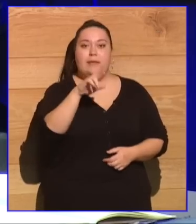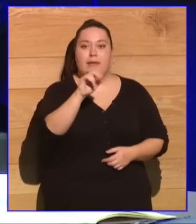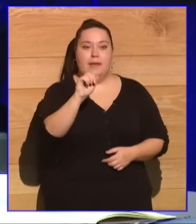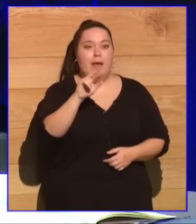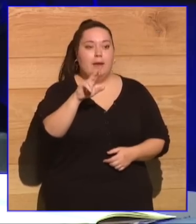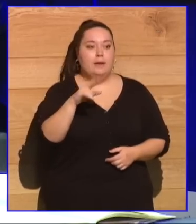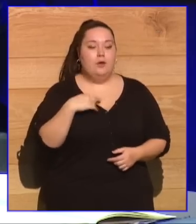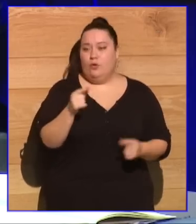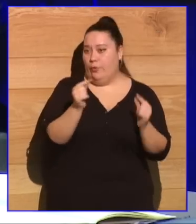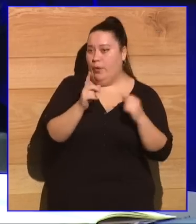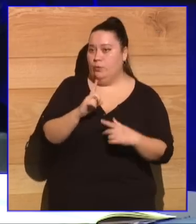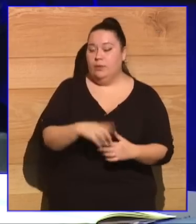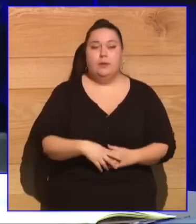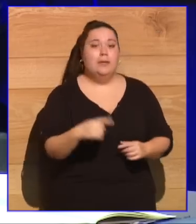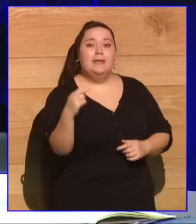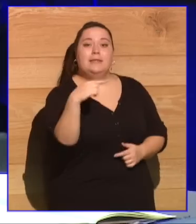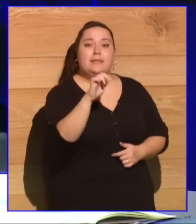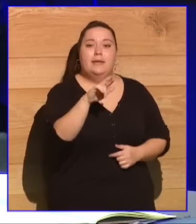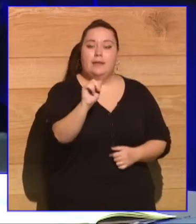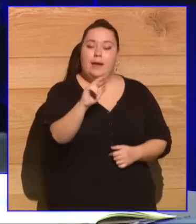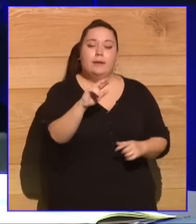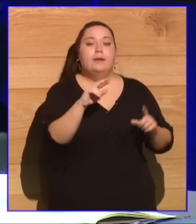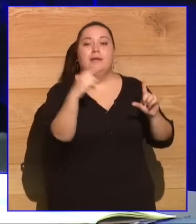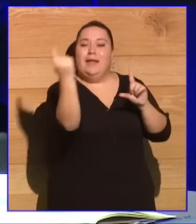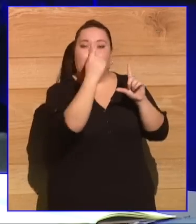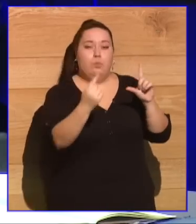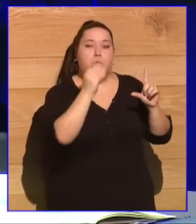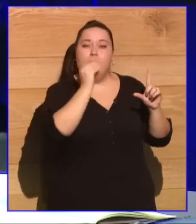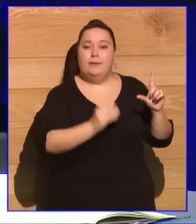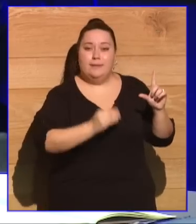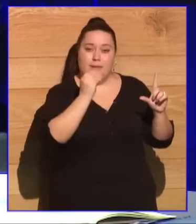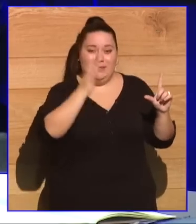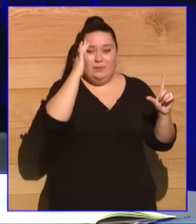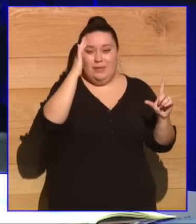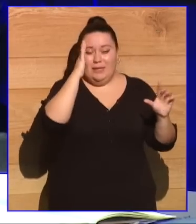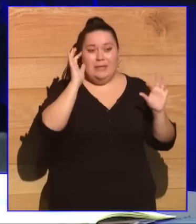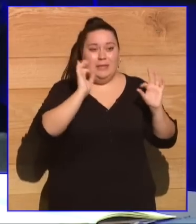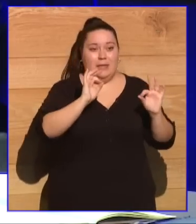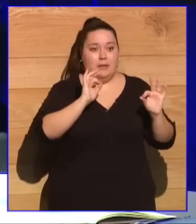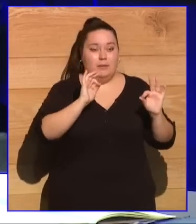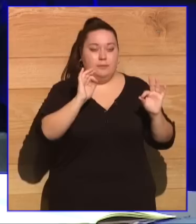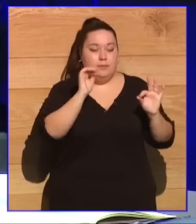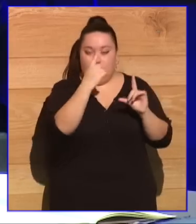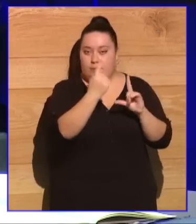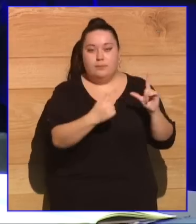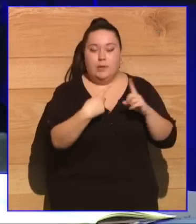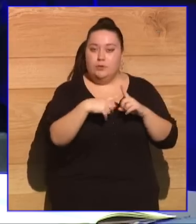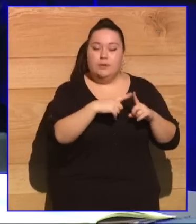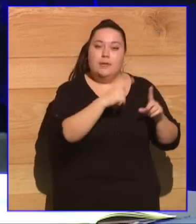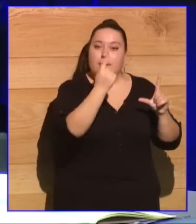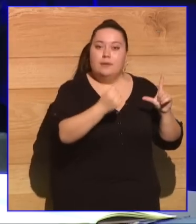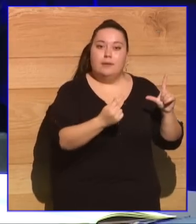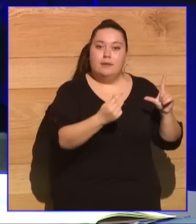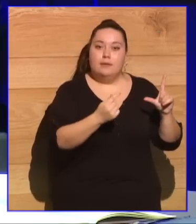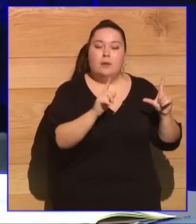a ilustrador, pero que en lo puramente ideológico, en su plasmación, digamos que alegórica de lo que habla, también resulta más